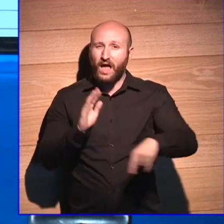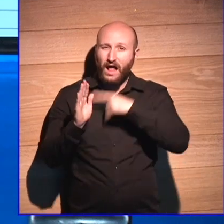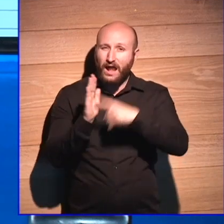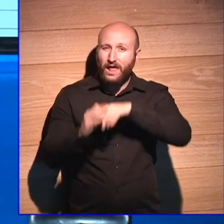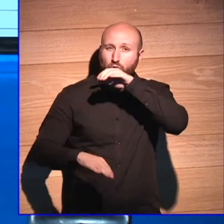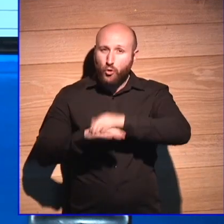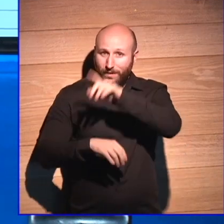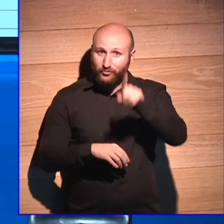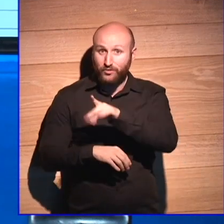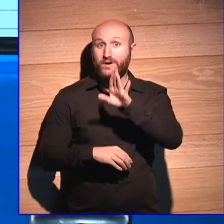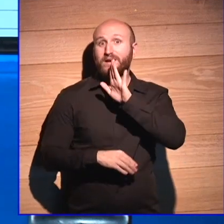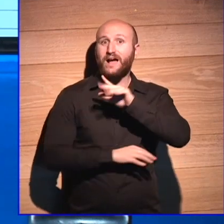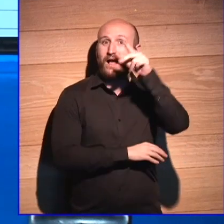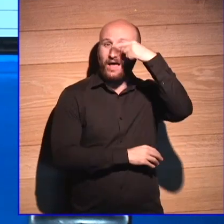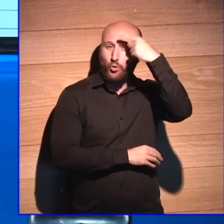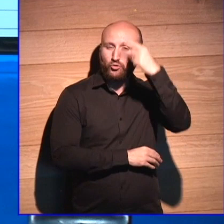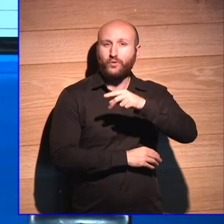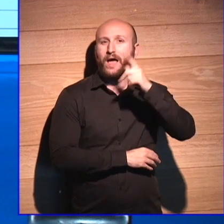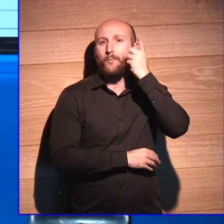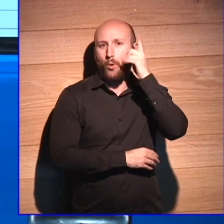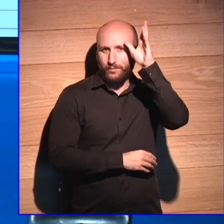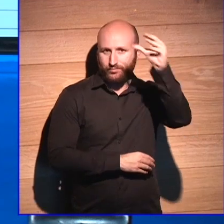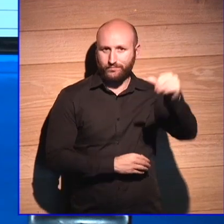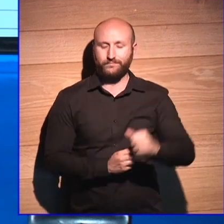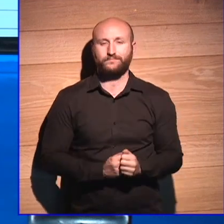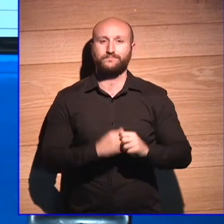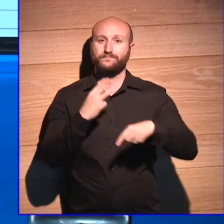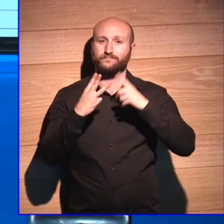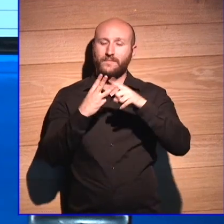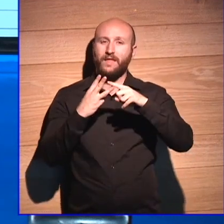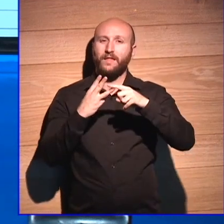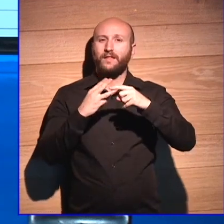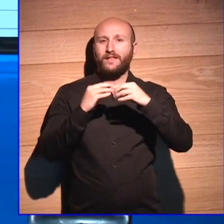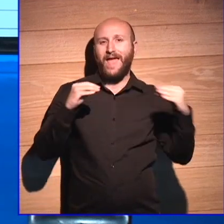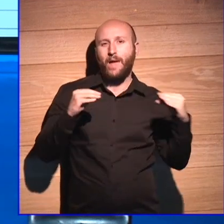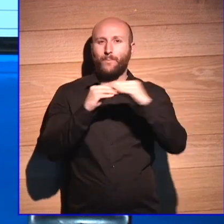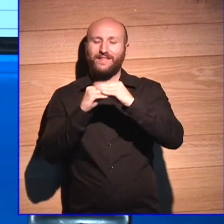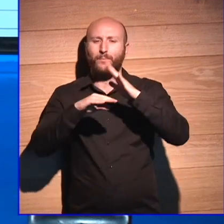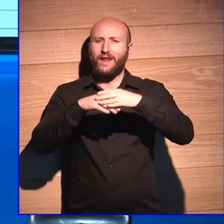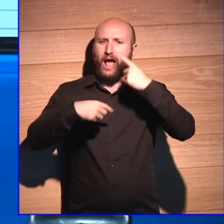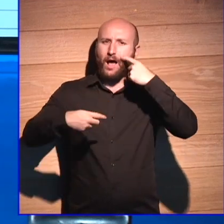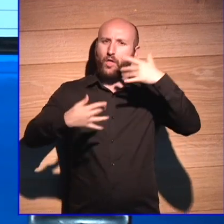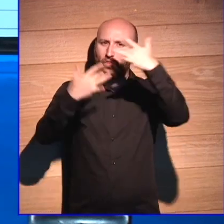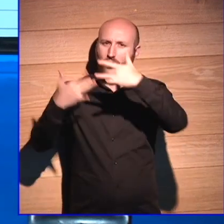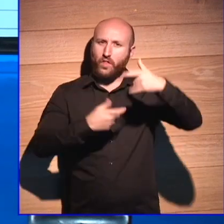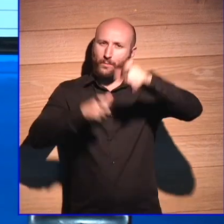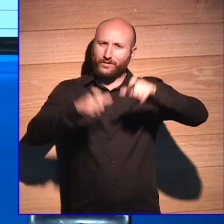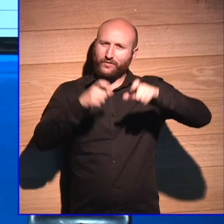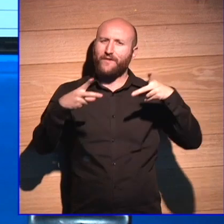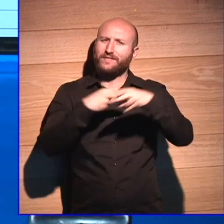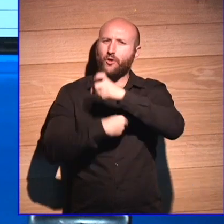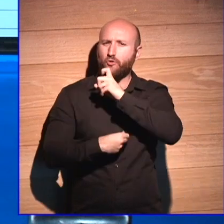en los smartphones. ¿Cómo evitar que los implantes puedan ser utilizados para controlar a las personas? Esto que decíamos de